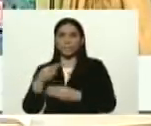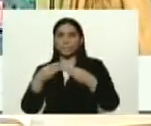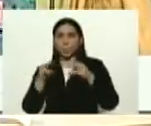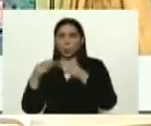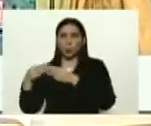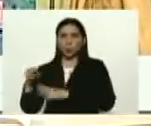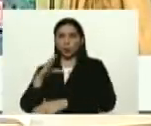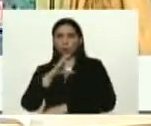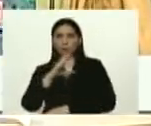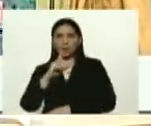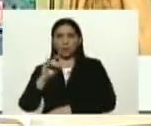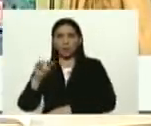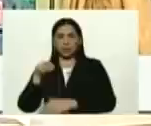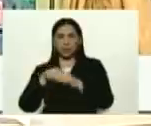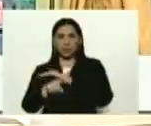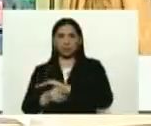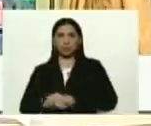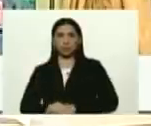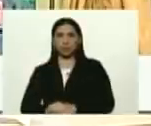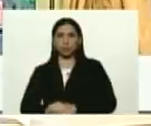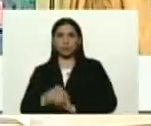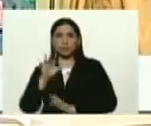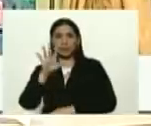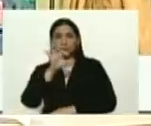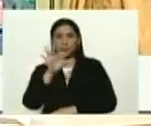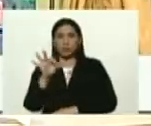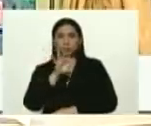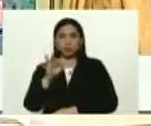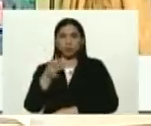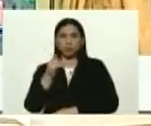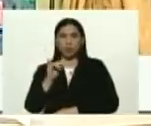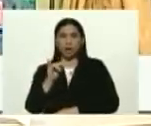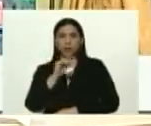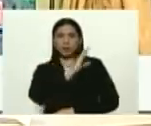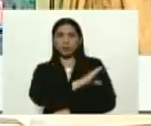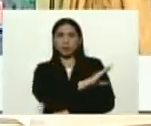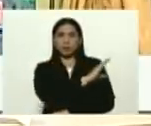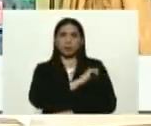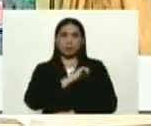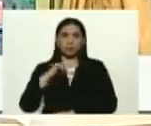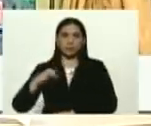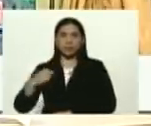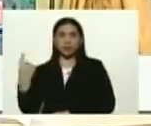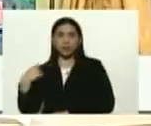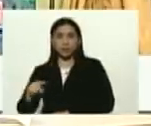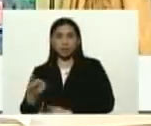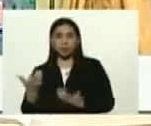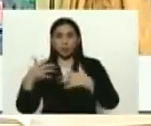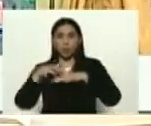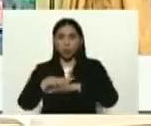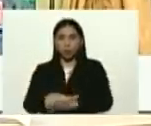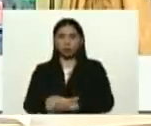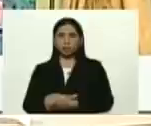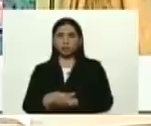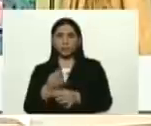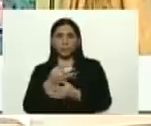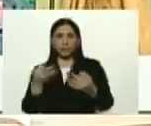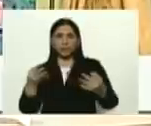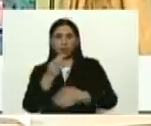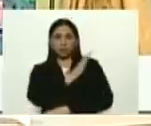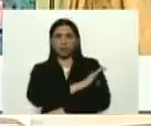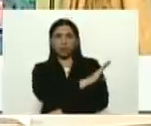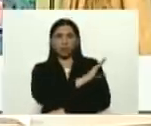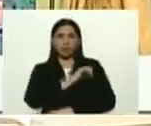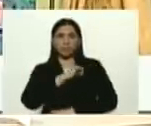en CDI? Y un 5% están en clínicas privadas. Y tenemos una coordinación perfecta. Clínicas